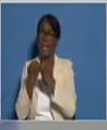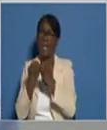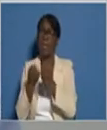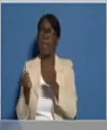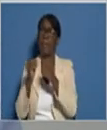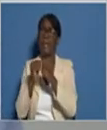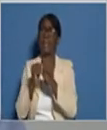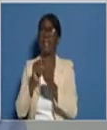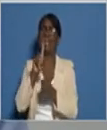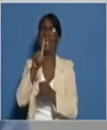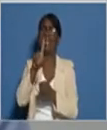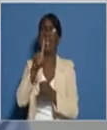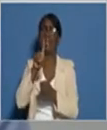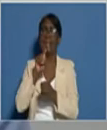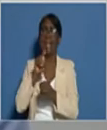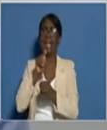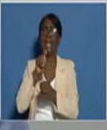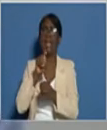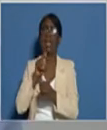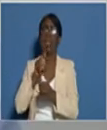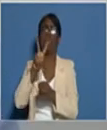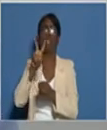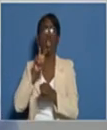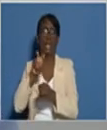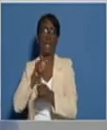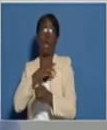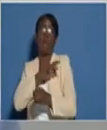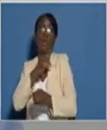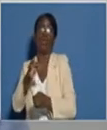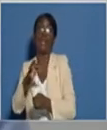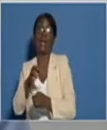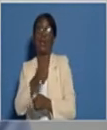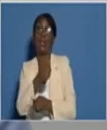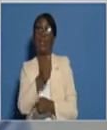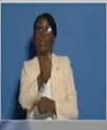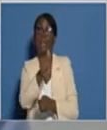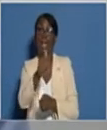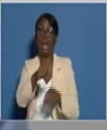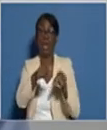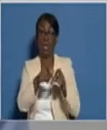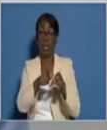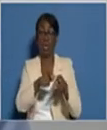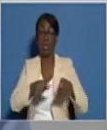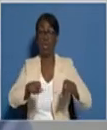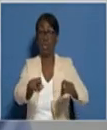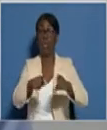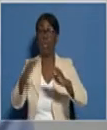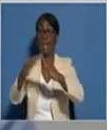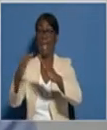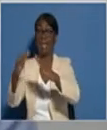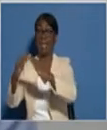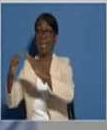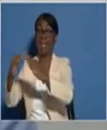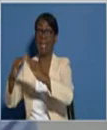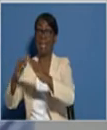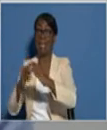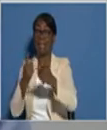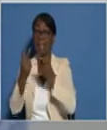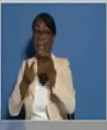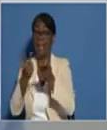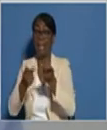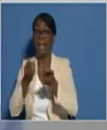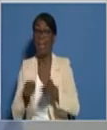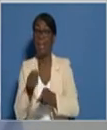200 voluntarios por cada corregimiento, que se están desplazando hogar por hogar entregando